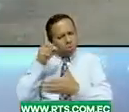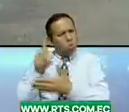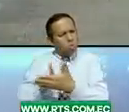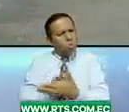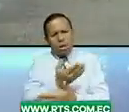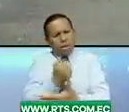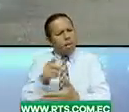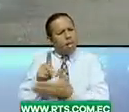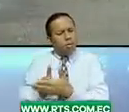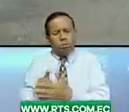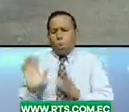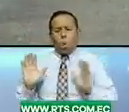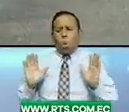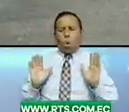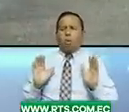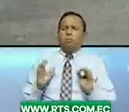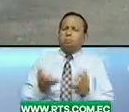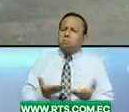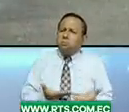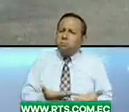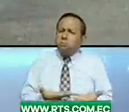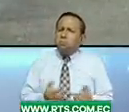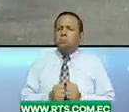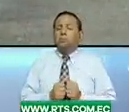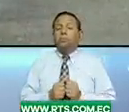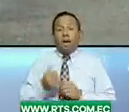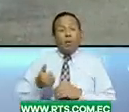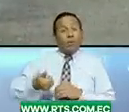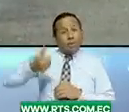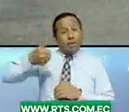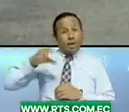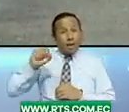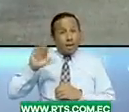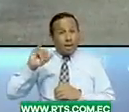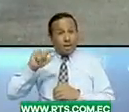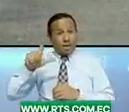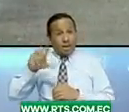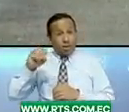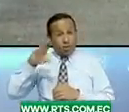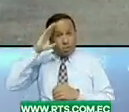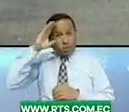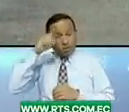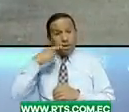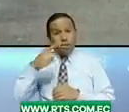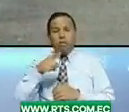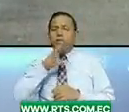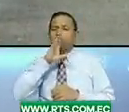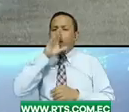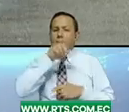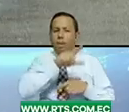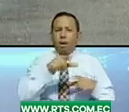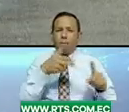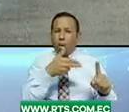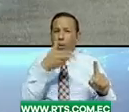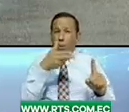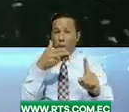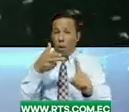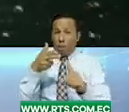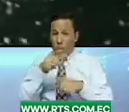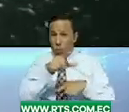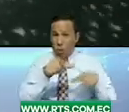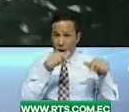estas escenas del crimen, de los últimos casos, se han registrado mientras las personas han estado bebiendo alcohol, y eso es